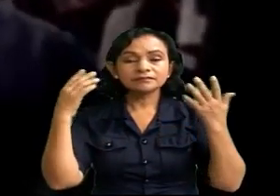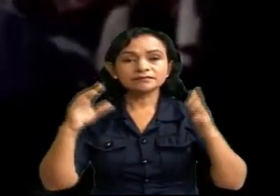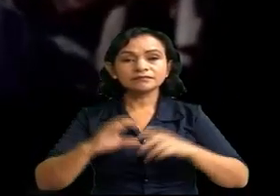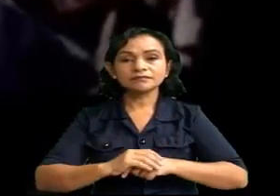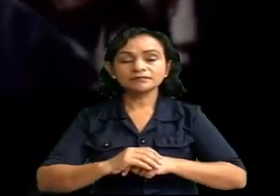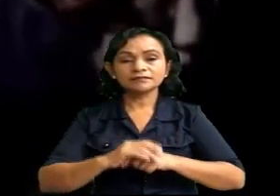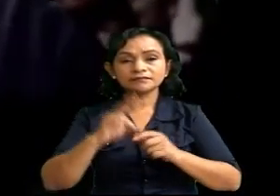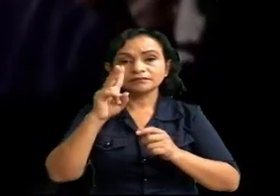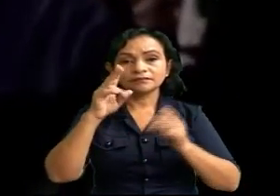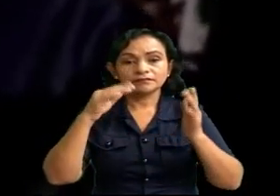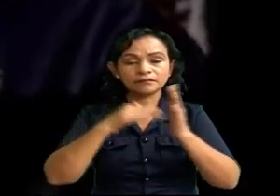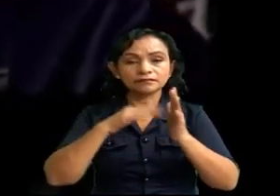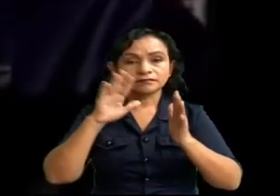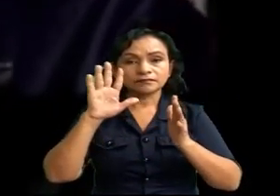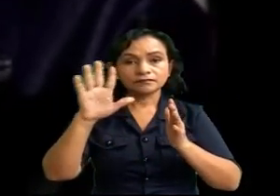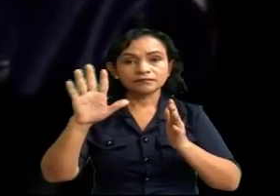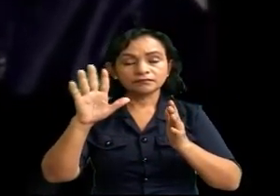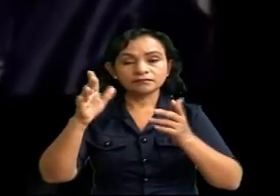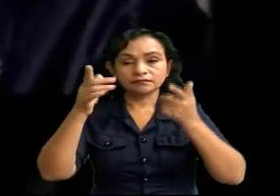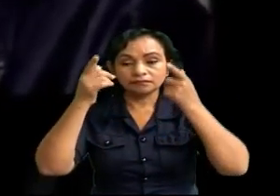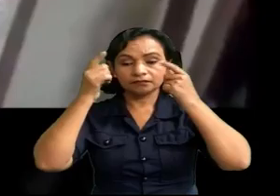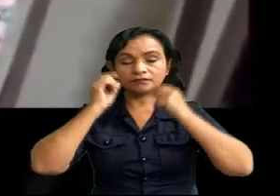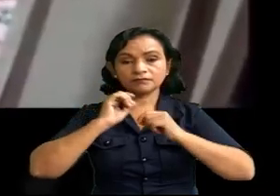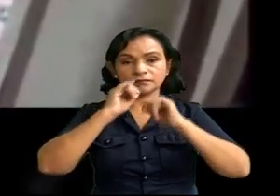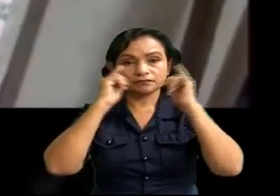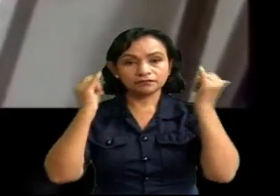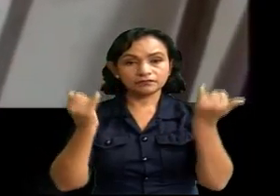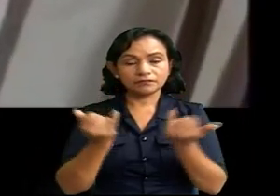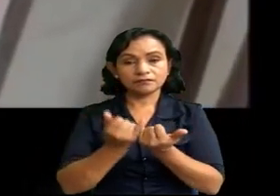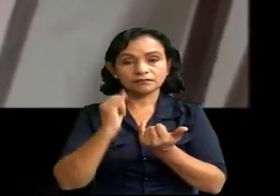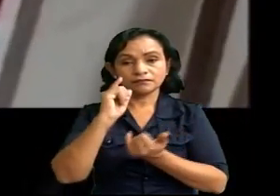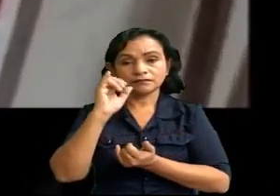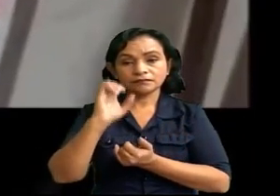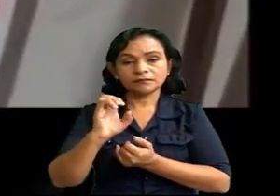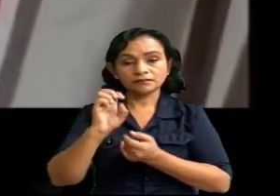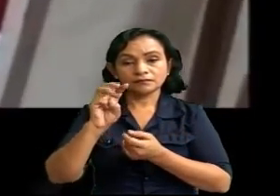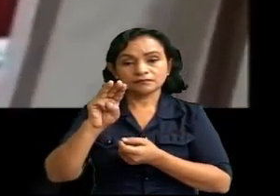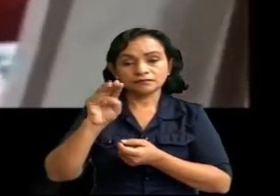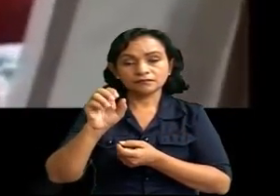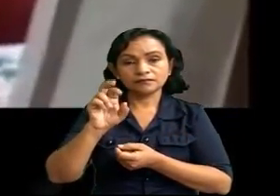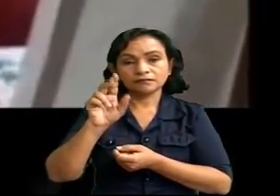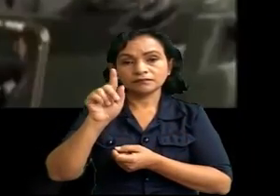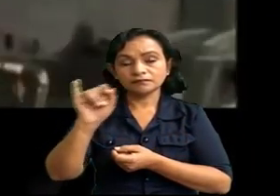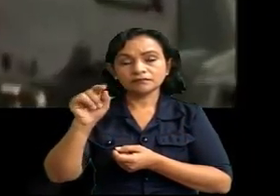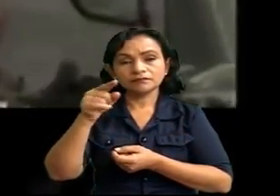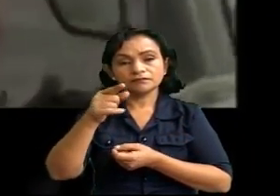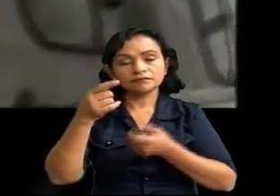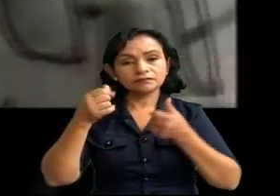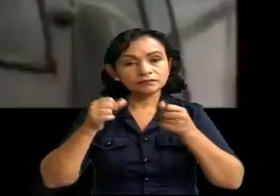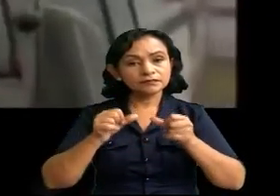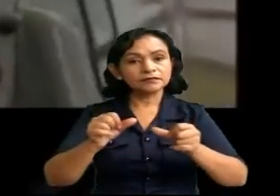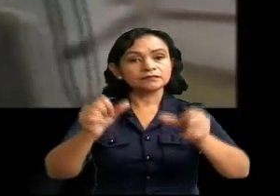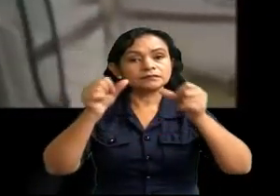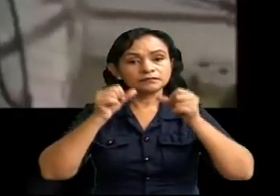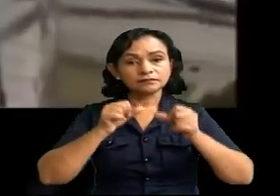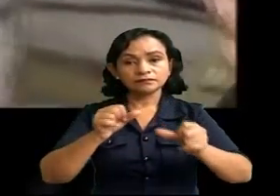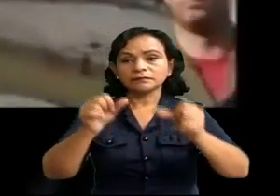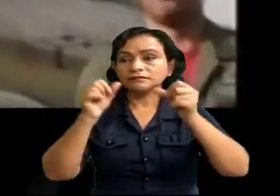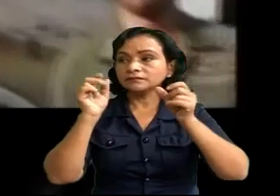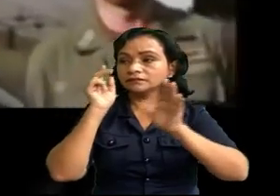En 2005 fue galardonado con el Premio Internacional José Martí de la UNESCO por su constante actuación a favor de la integración